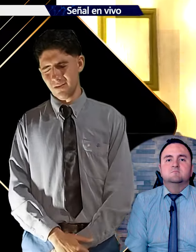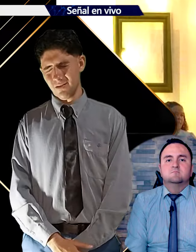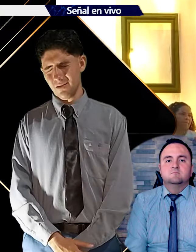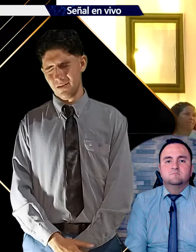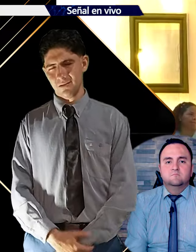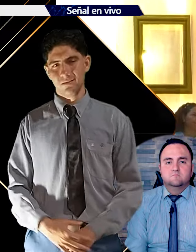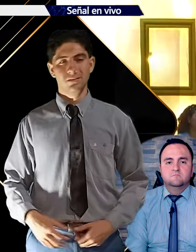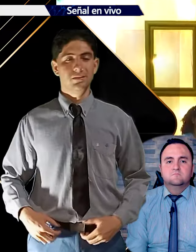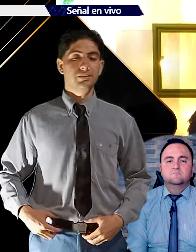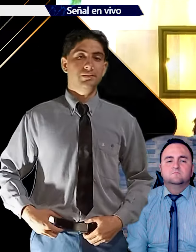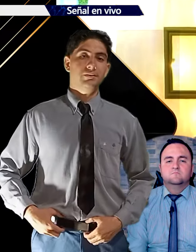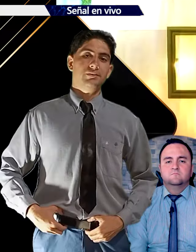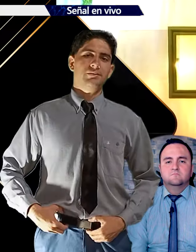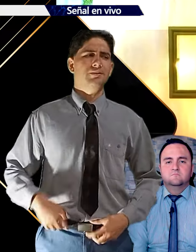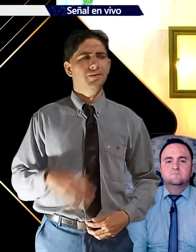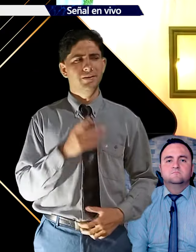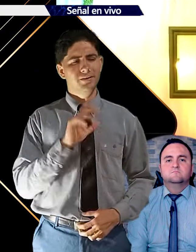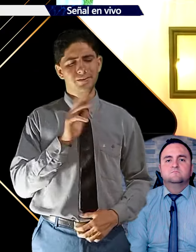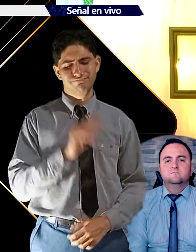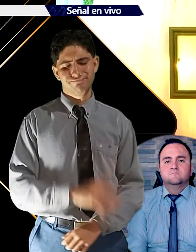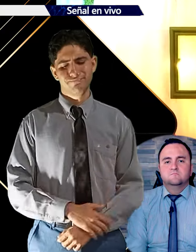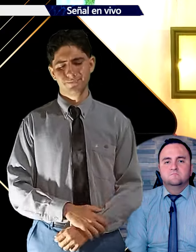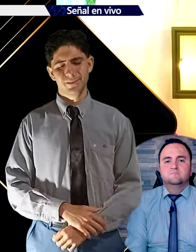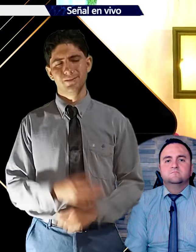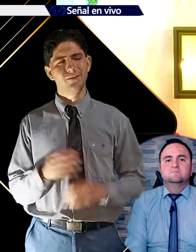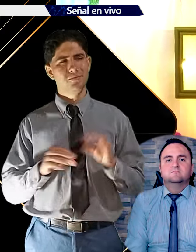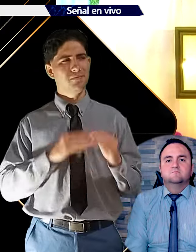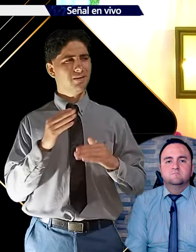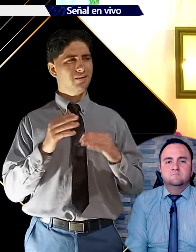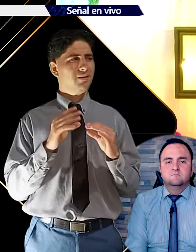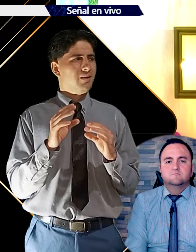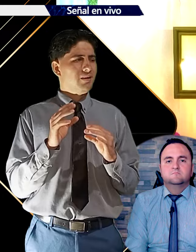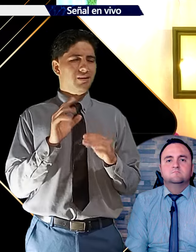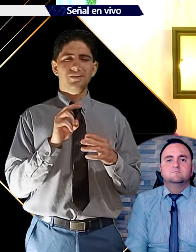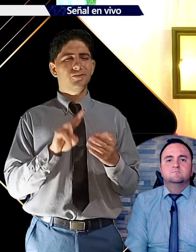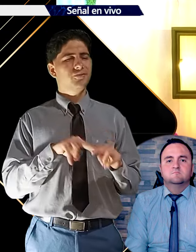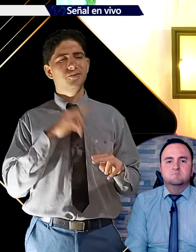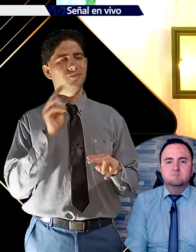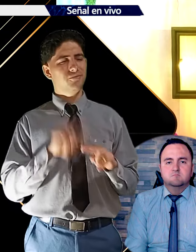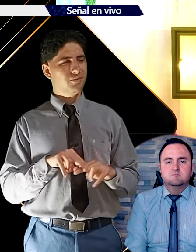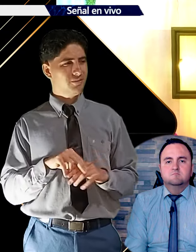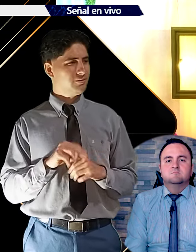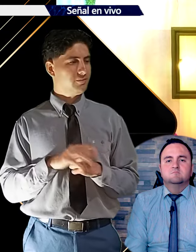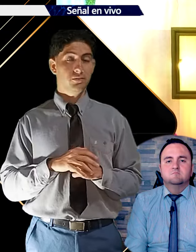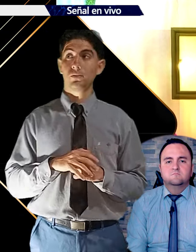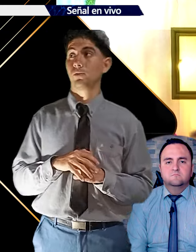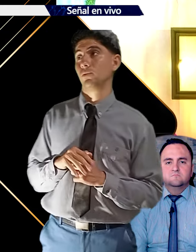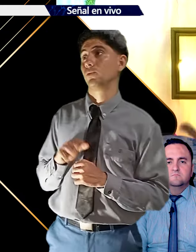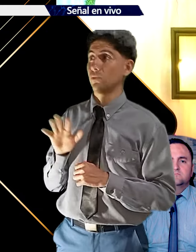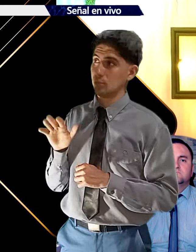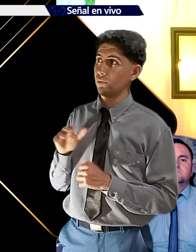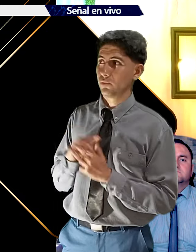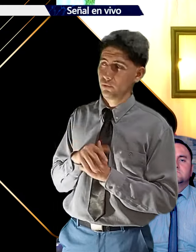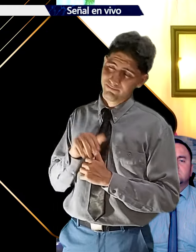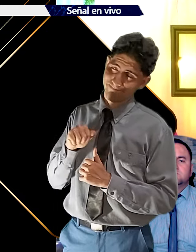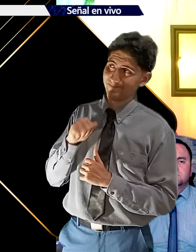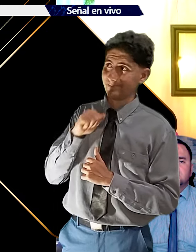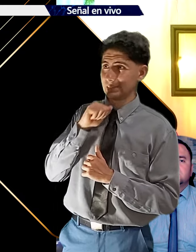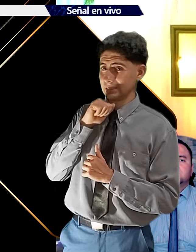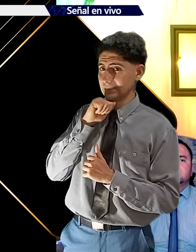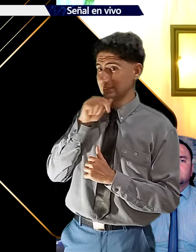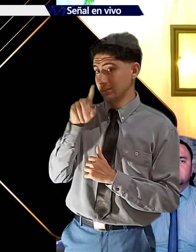bobadas. Porque, perdone, pero a veces son los hombres así. Claro que no es aquí, soy en Bogotá, en Cali. Ay, mija, qué bobada. Usted, todo, todo. Bueno, mi amor,